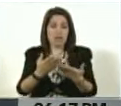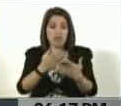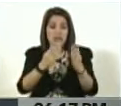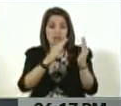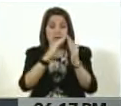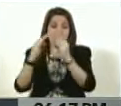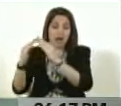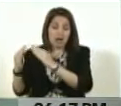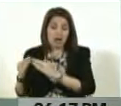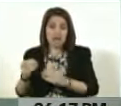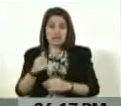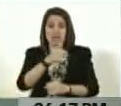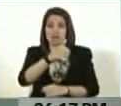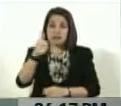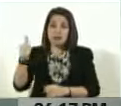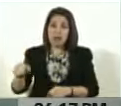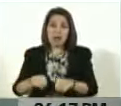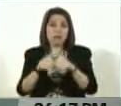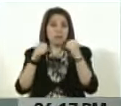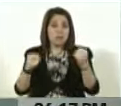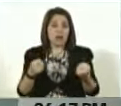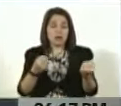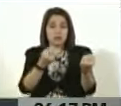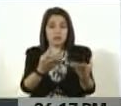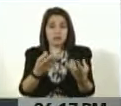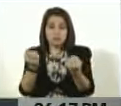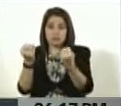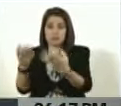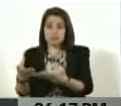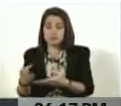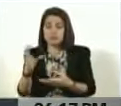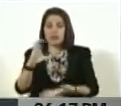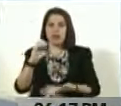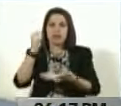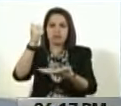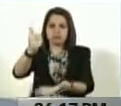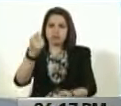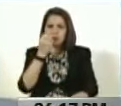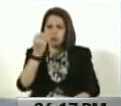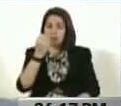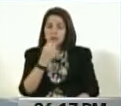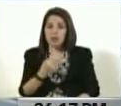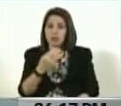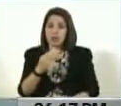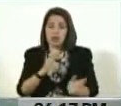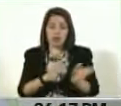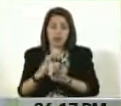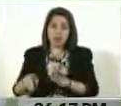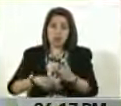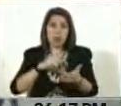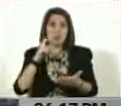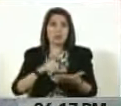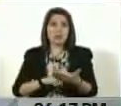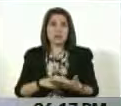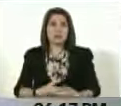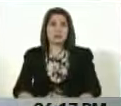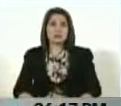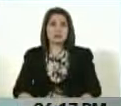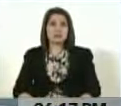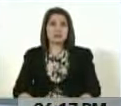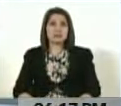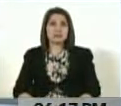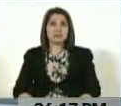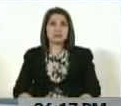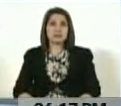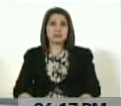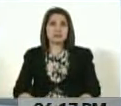consejo comunal, a cada clan. Y esa es la organización completa. Y esa es la organización completa junto con la comunidad. Bueno,